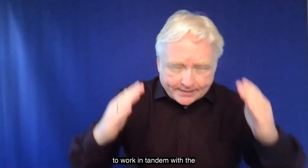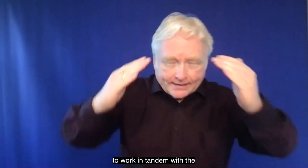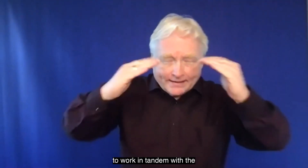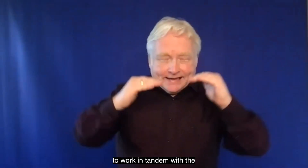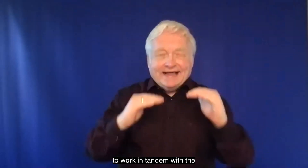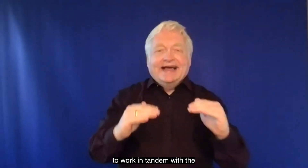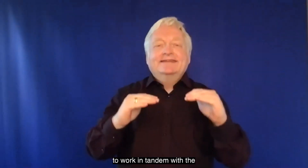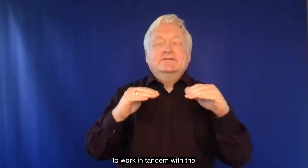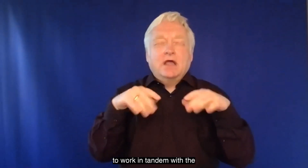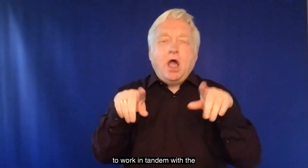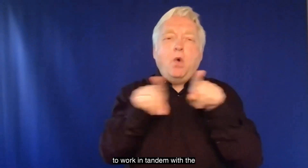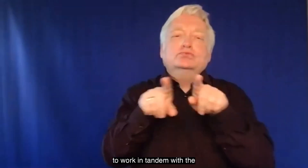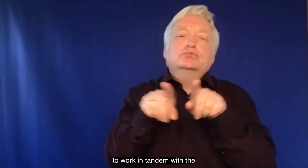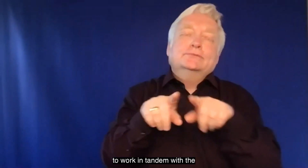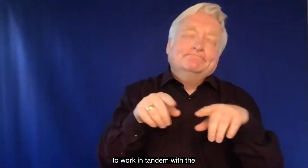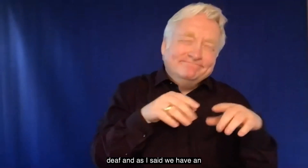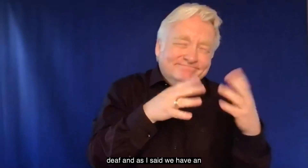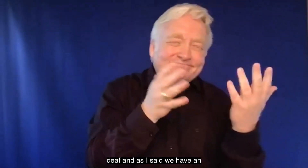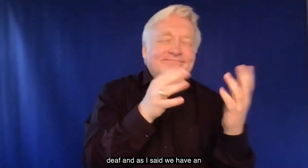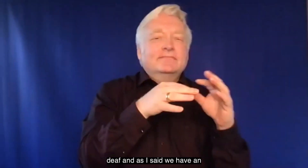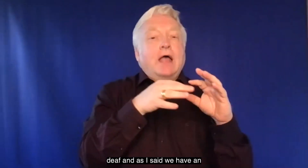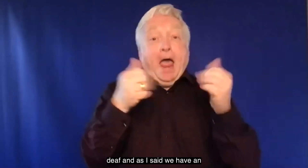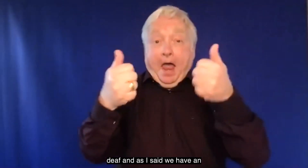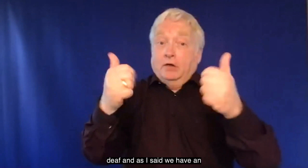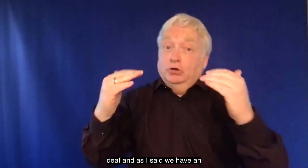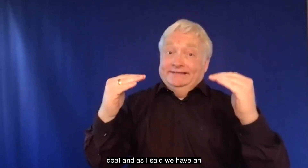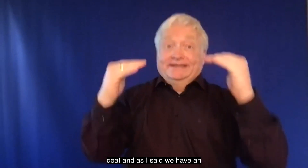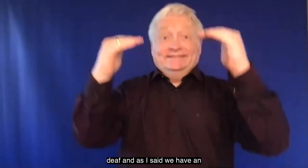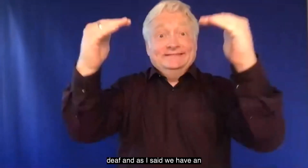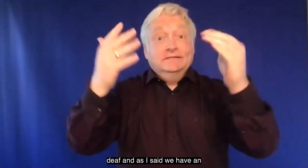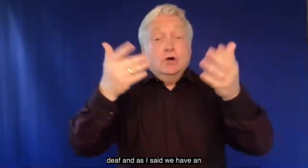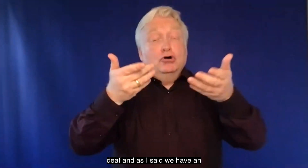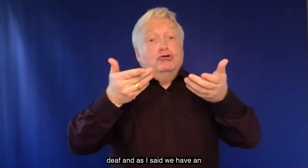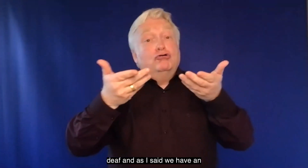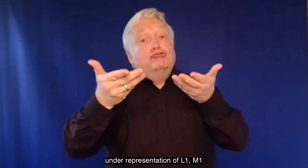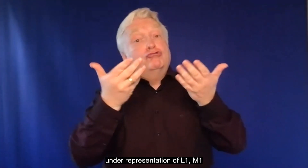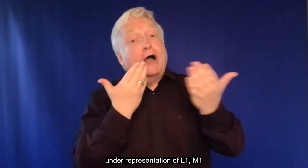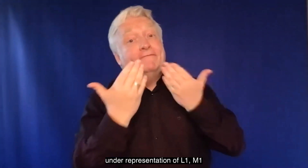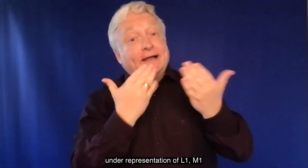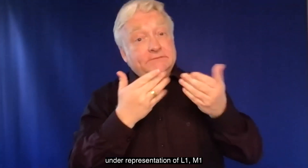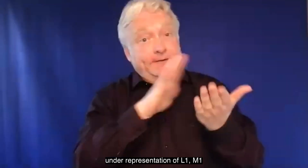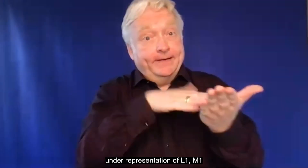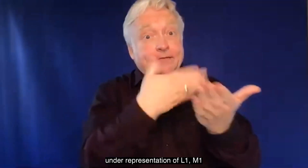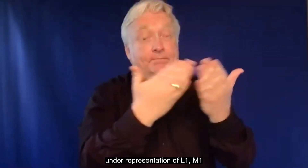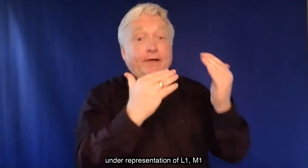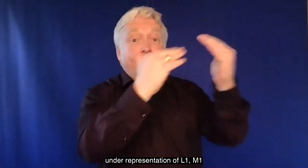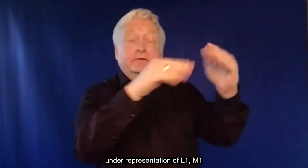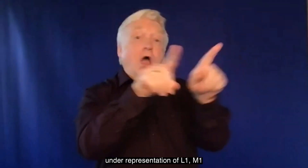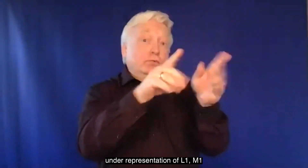comentado, que está infrarrepresentado, y en cómo enseñar a estas personas que vienen con un perfil L2, M2.